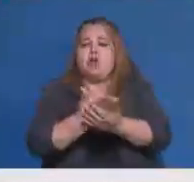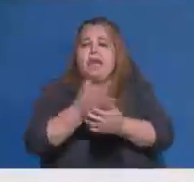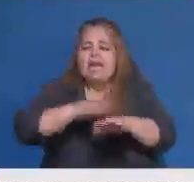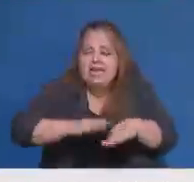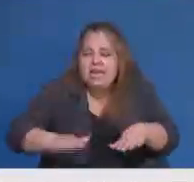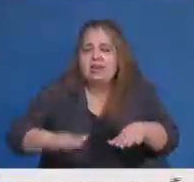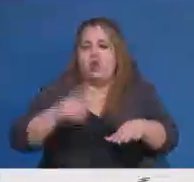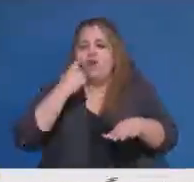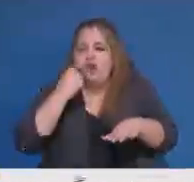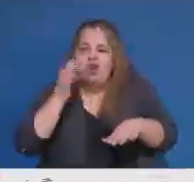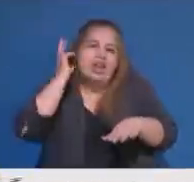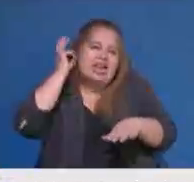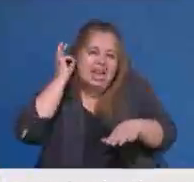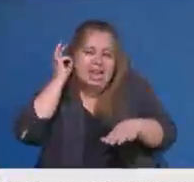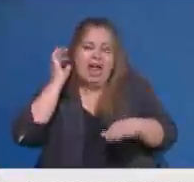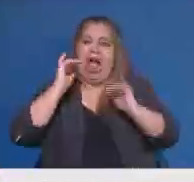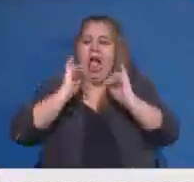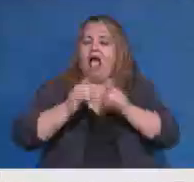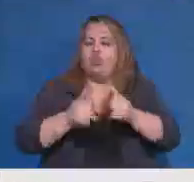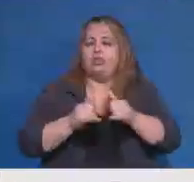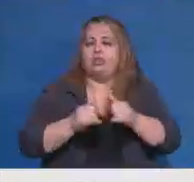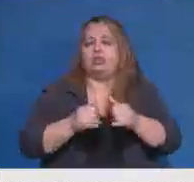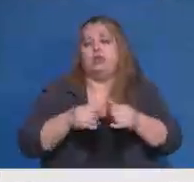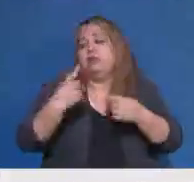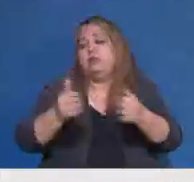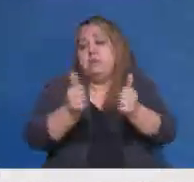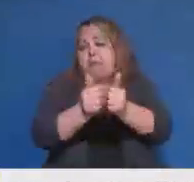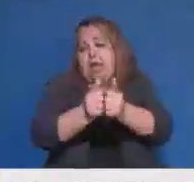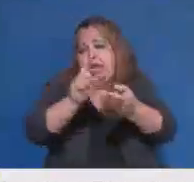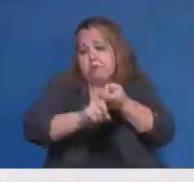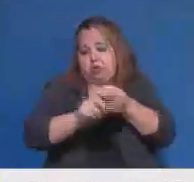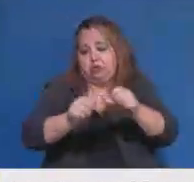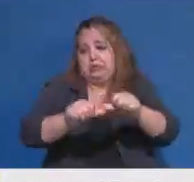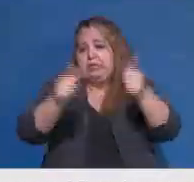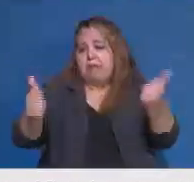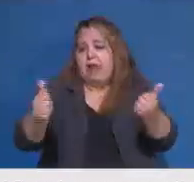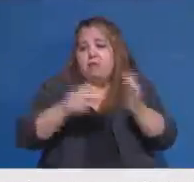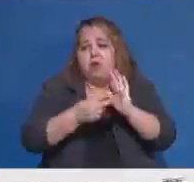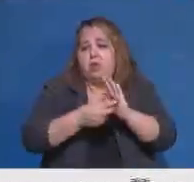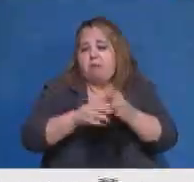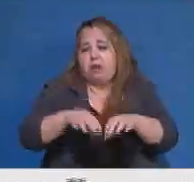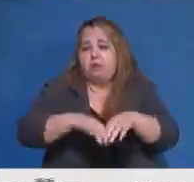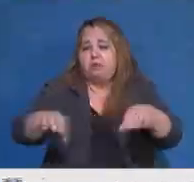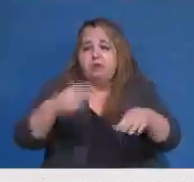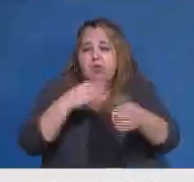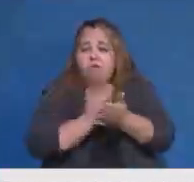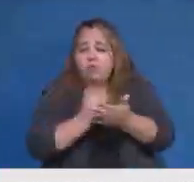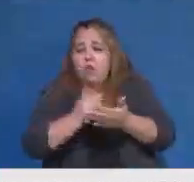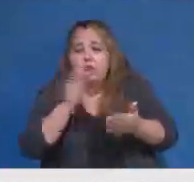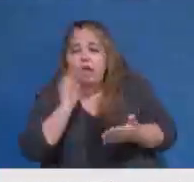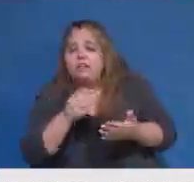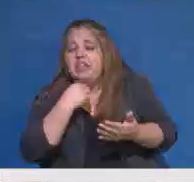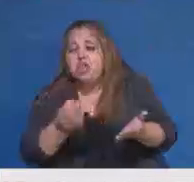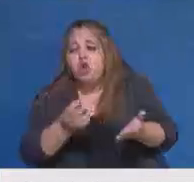un 85% de los matrimonios que se separan sufren este problema. La agrupación denuncia inoperancia por parte del